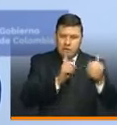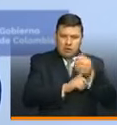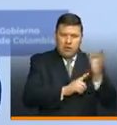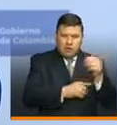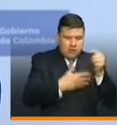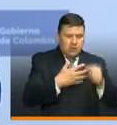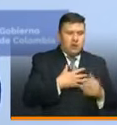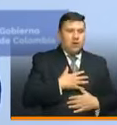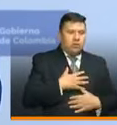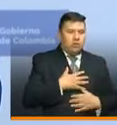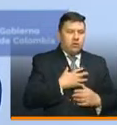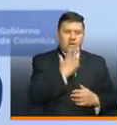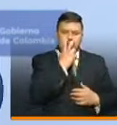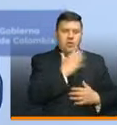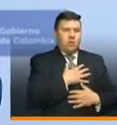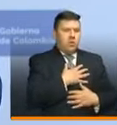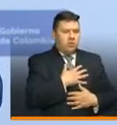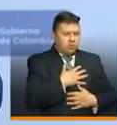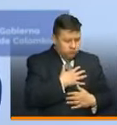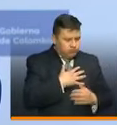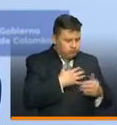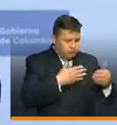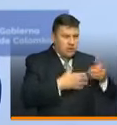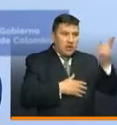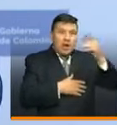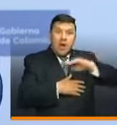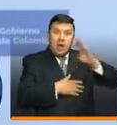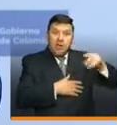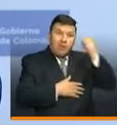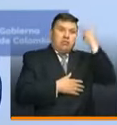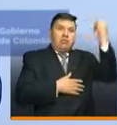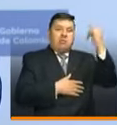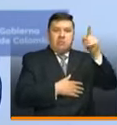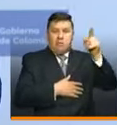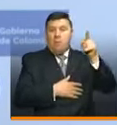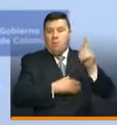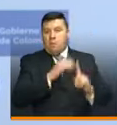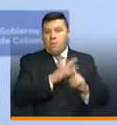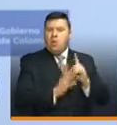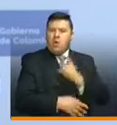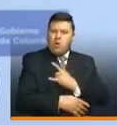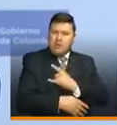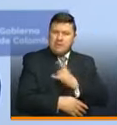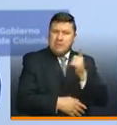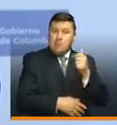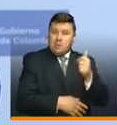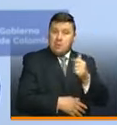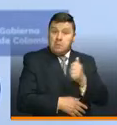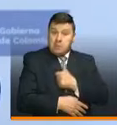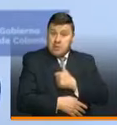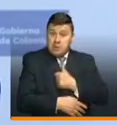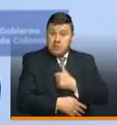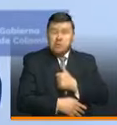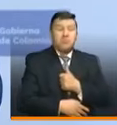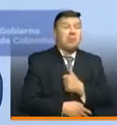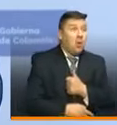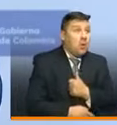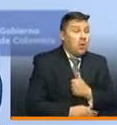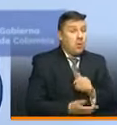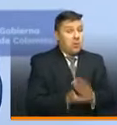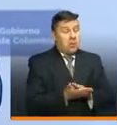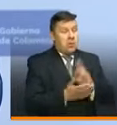todos esos respiradores artificiales. Hemos visto que en Antioquia hay una iniciativa con la universidad. Nosotros mismos hemos recibido varios,